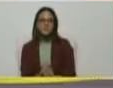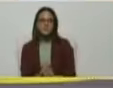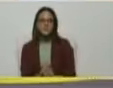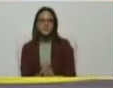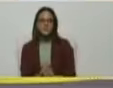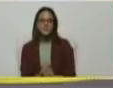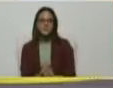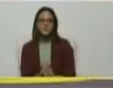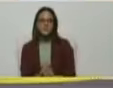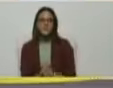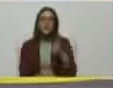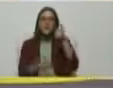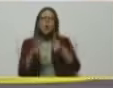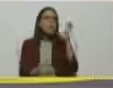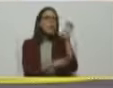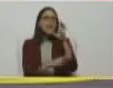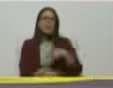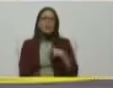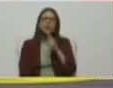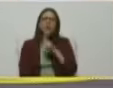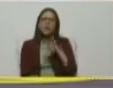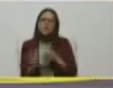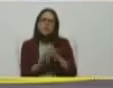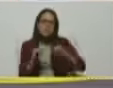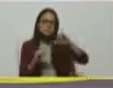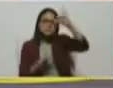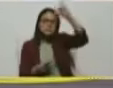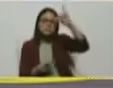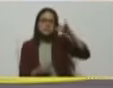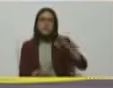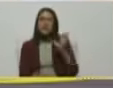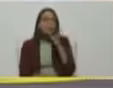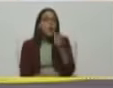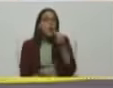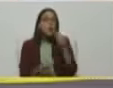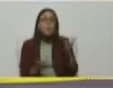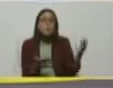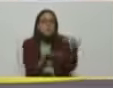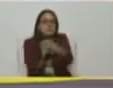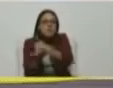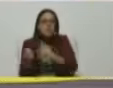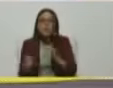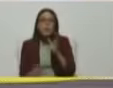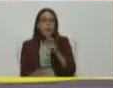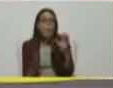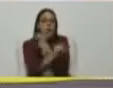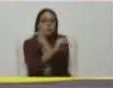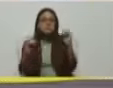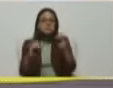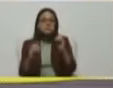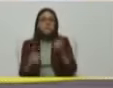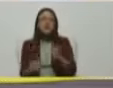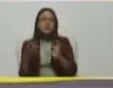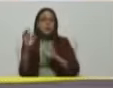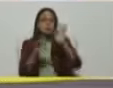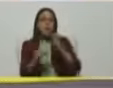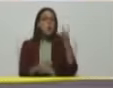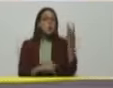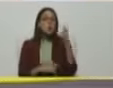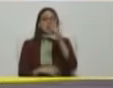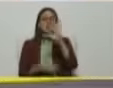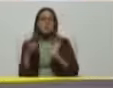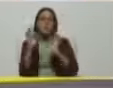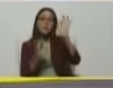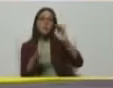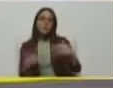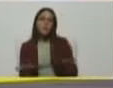¿Qué país aguanta eso? El desabastecimiento llegó a 85%.